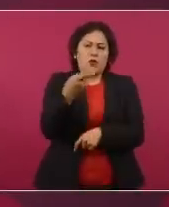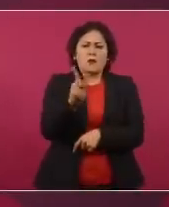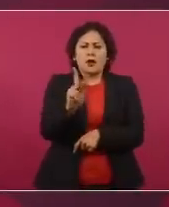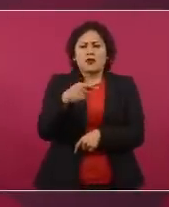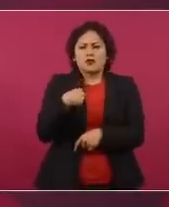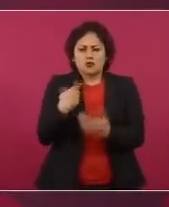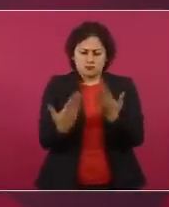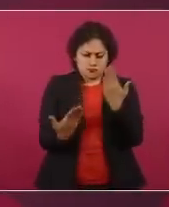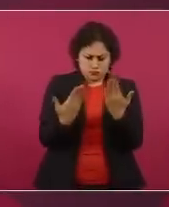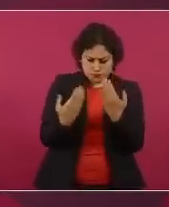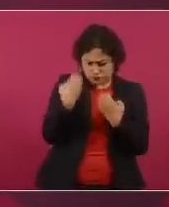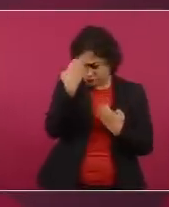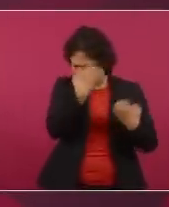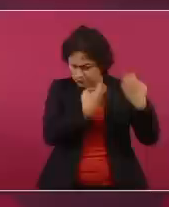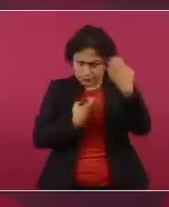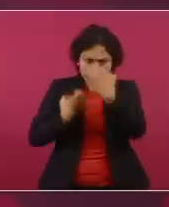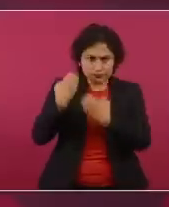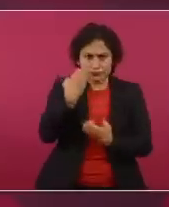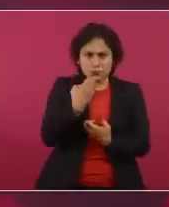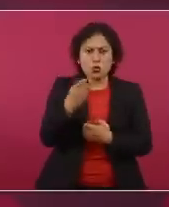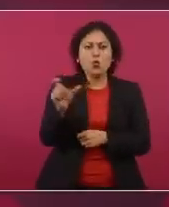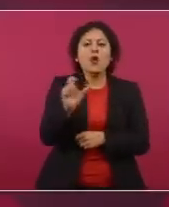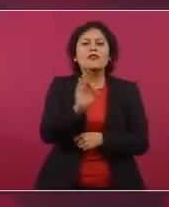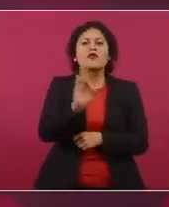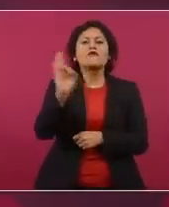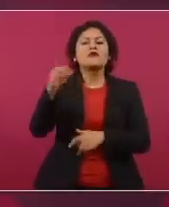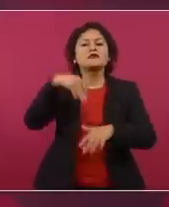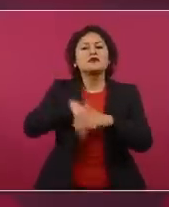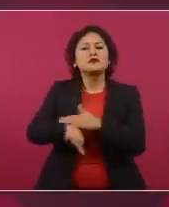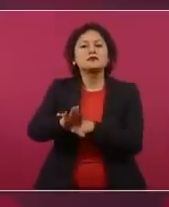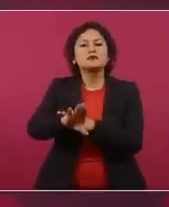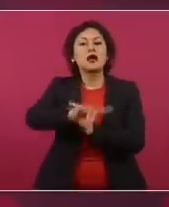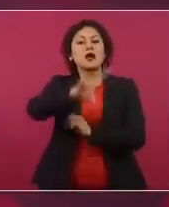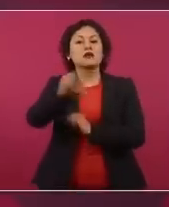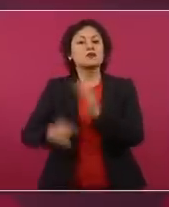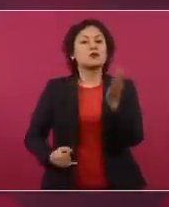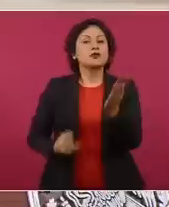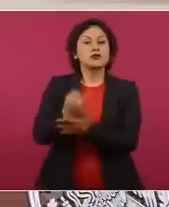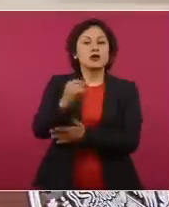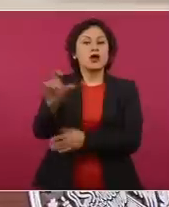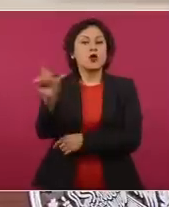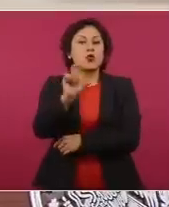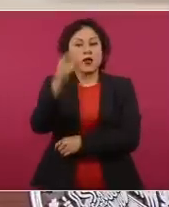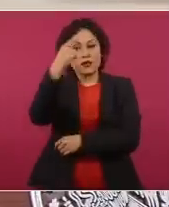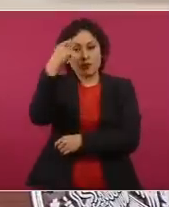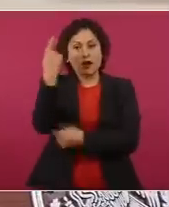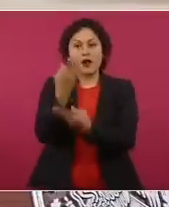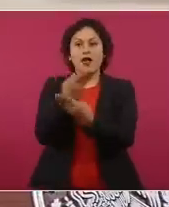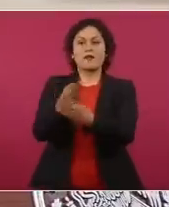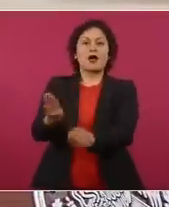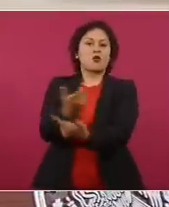¿cuándo entró y cuándo toman la decisión de descongelar las cuentas?